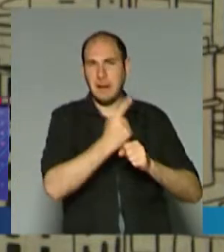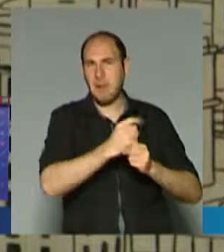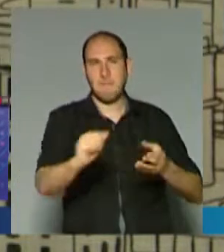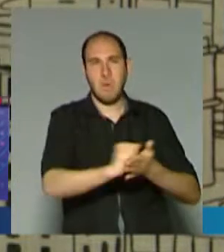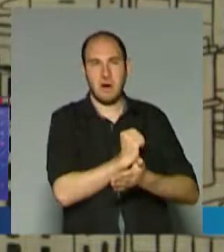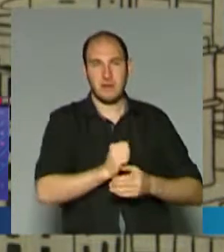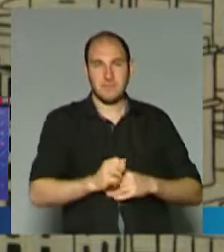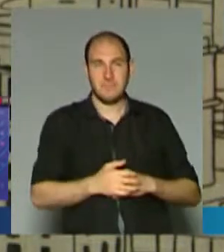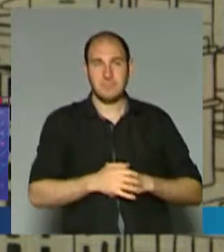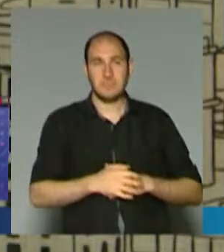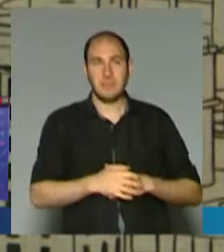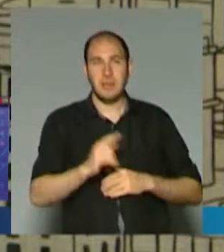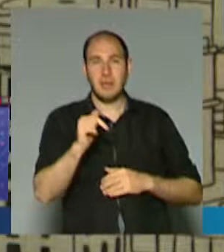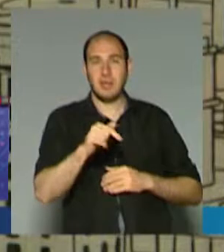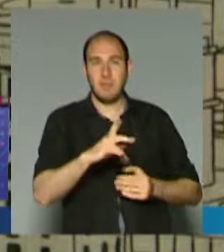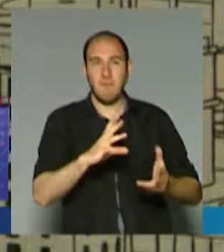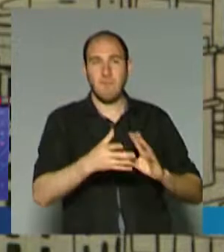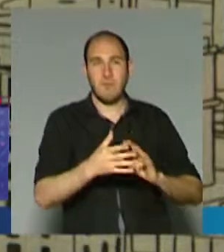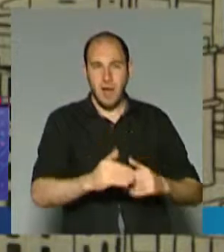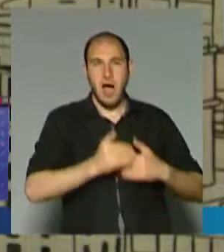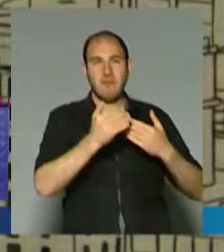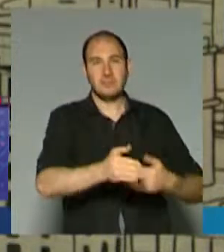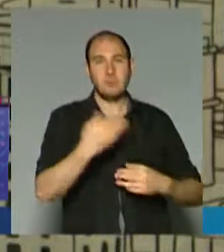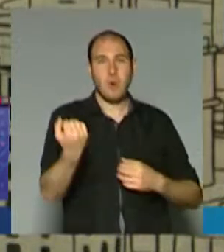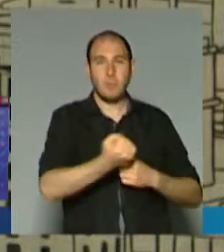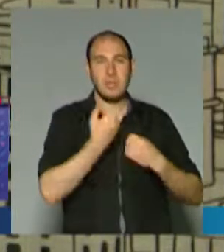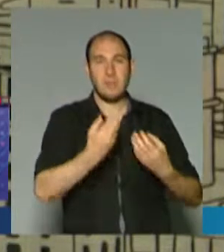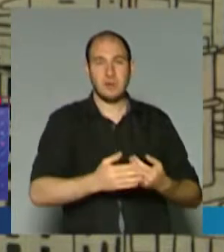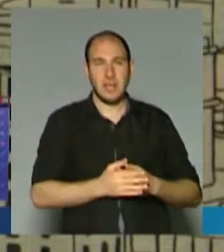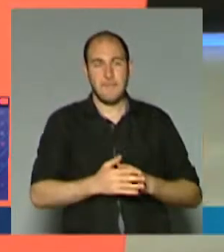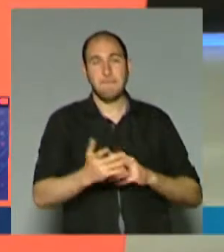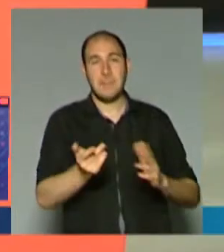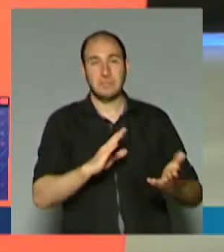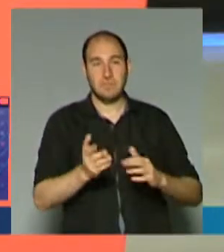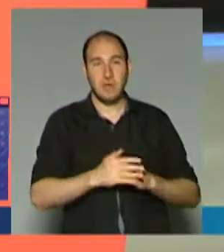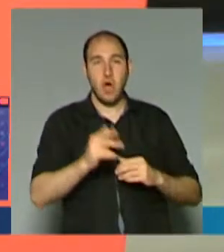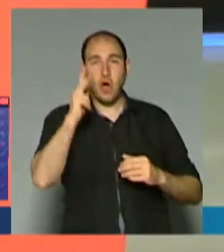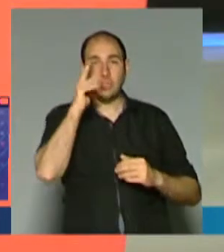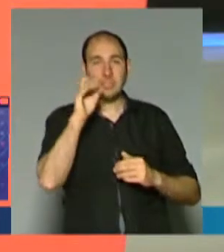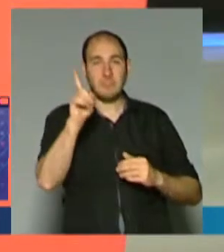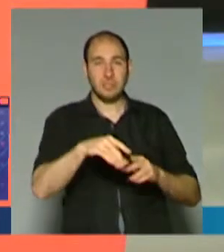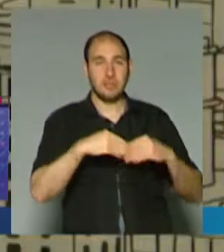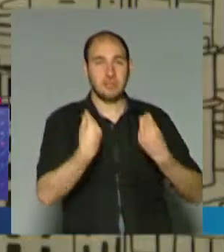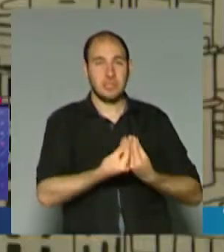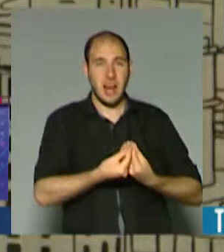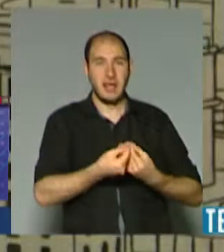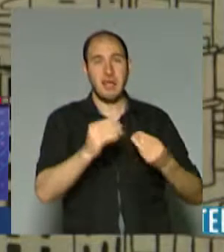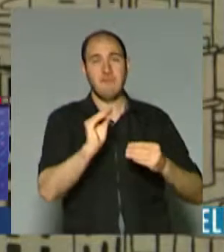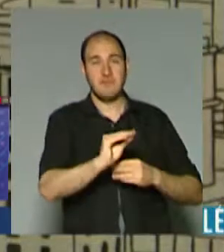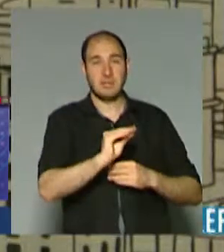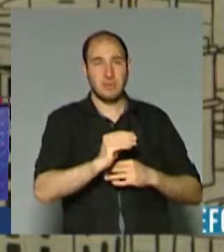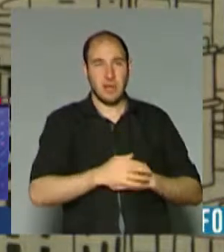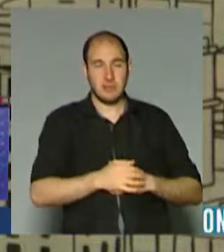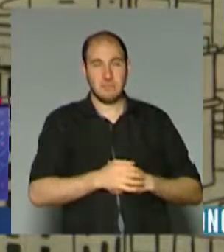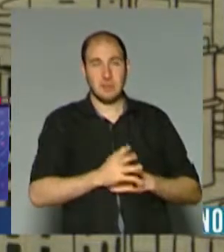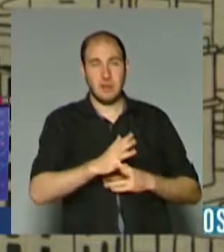principales. Y esto es, de alguna medida, un gran paso porque se estima que más del 80% de los residuos que